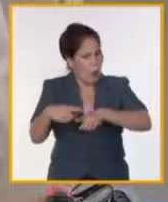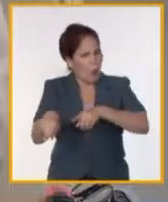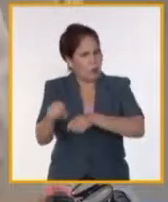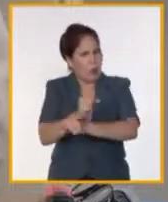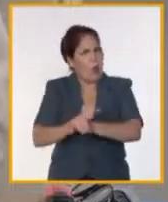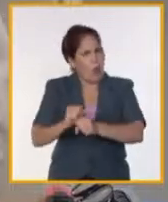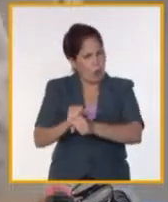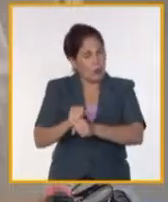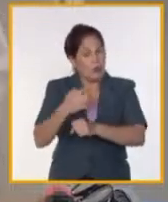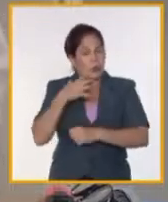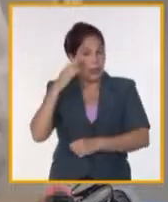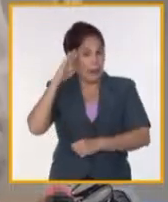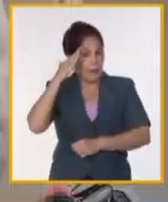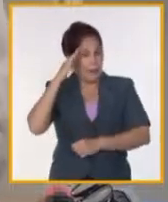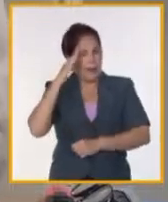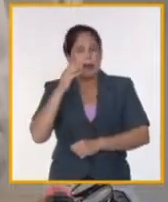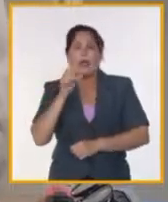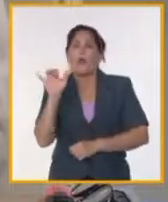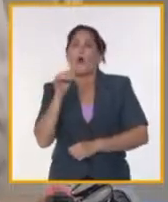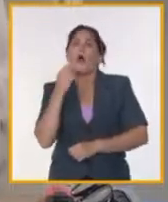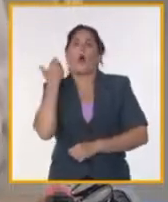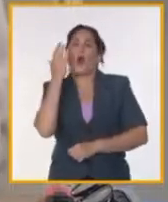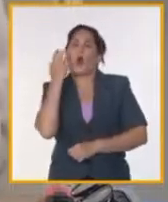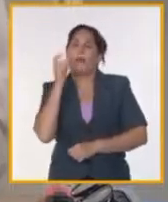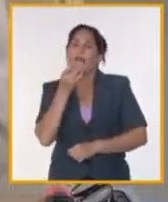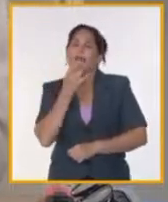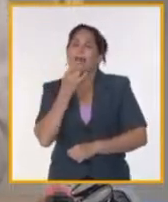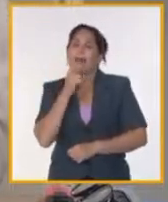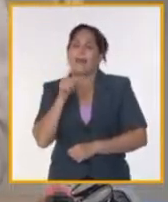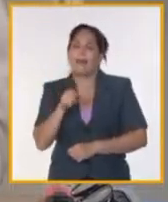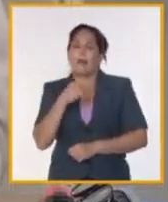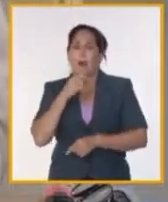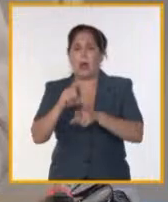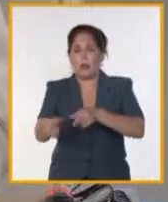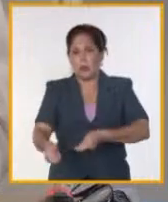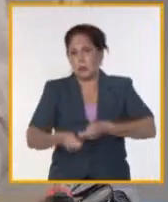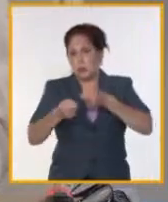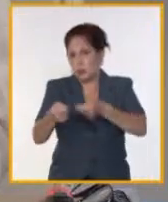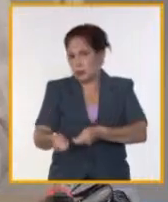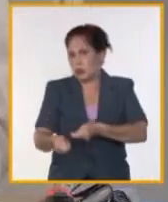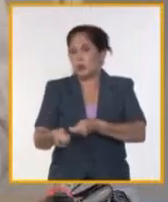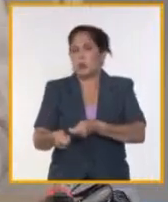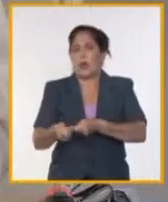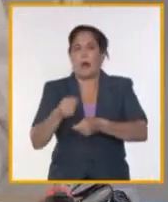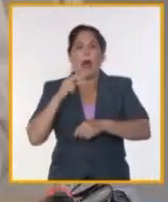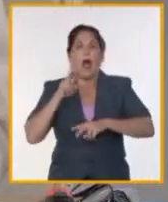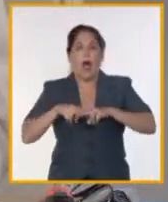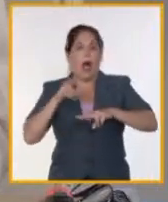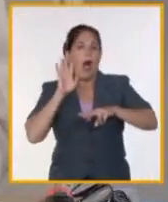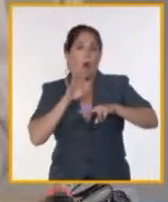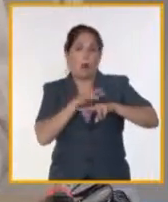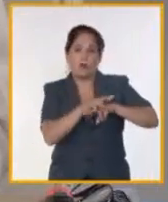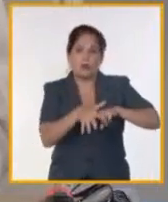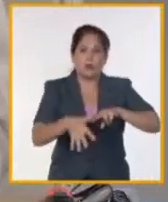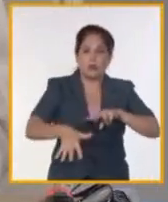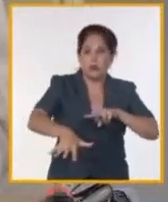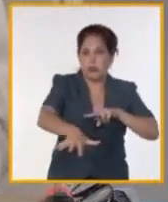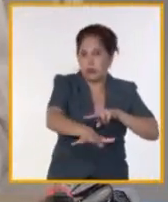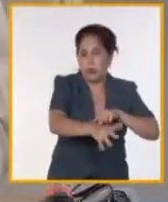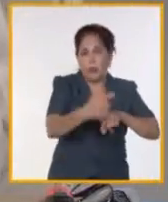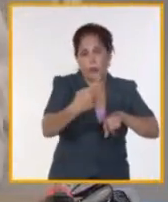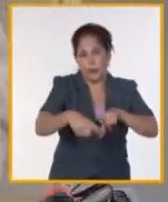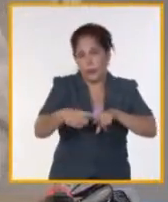también posibilita la zeolita en la agricultura, en el filtrado de las aguas,